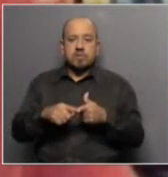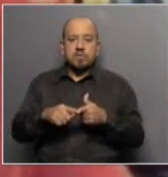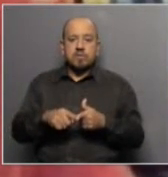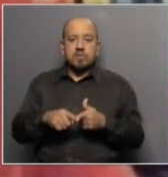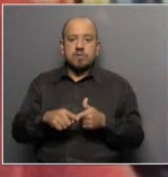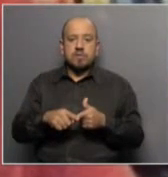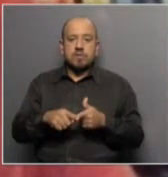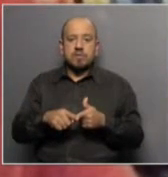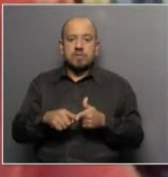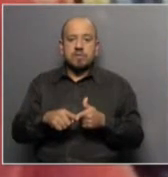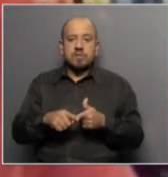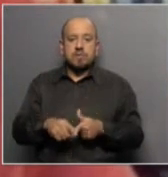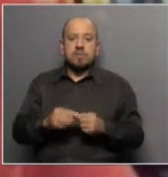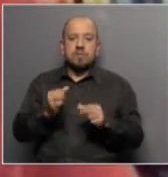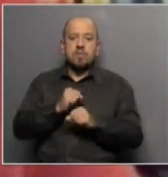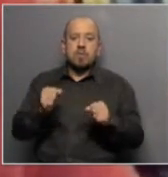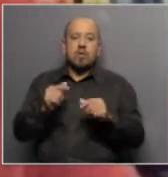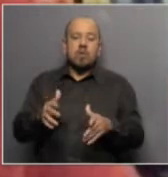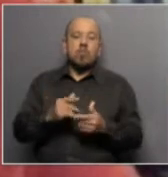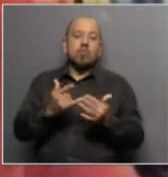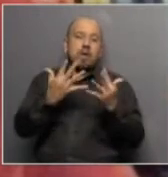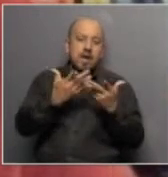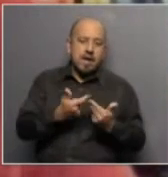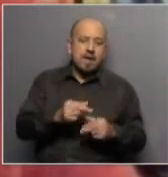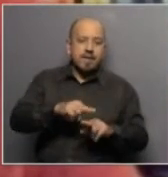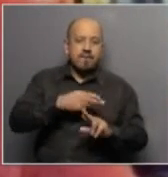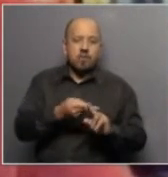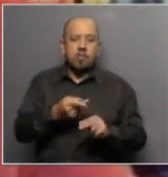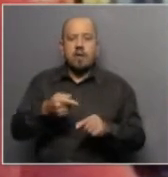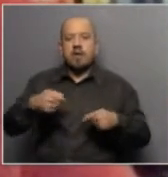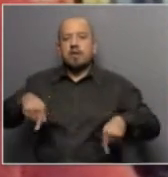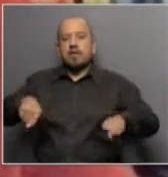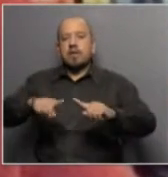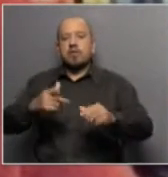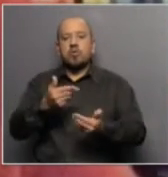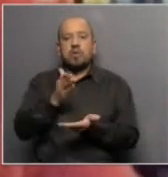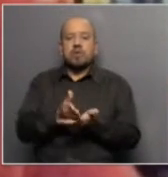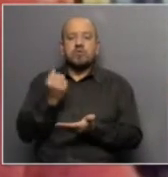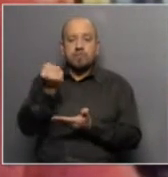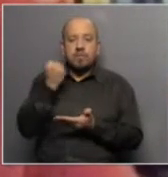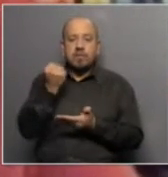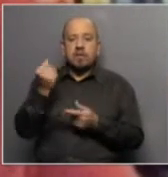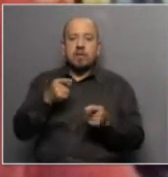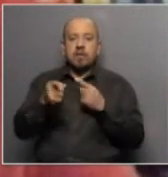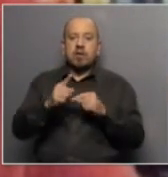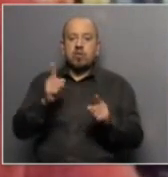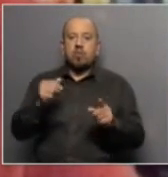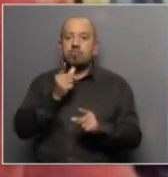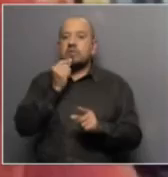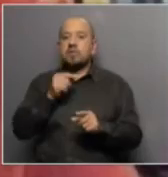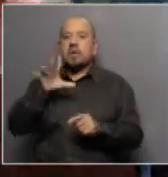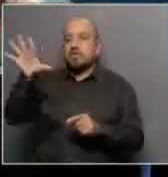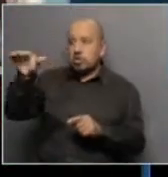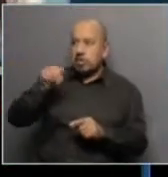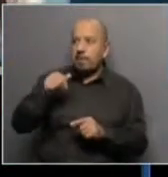una posible reforma urbana, una reforma donde se contemplen los derechos fundamentales y no se criminalice la pobreza,